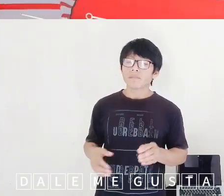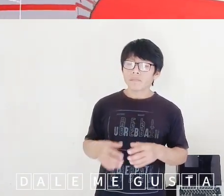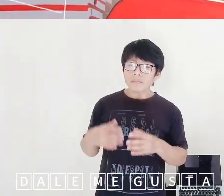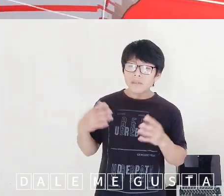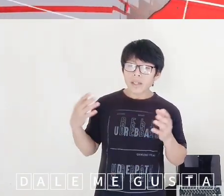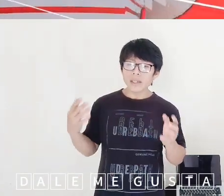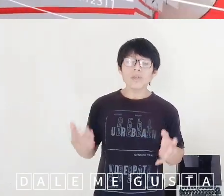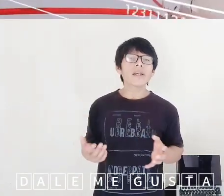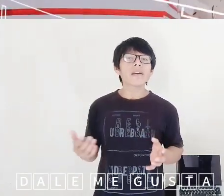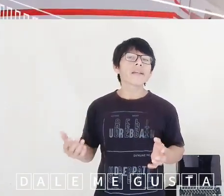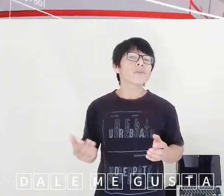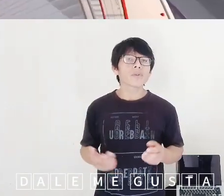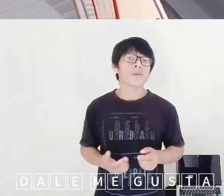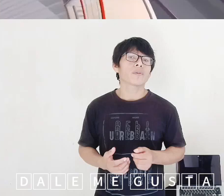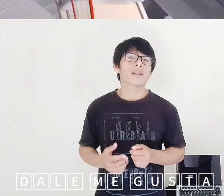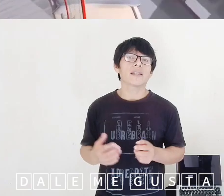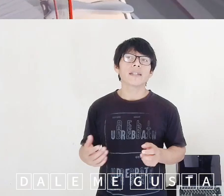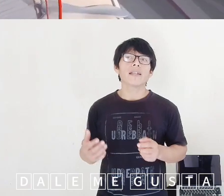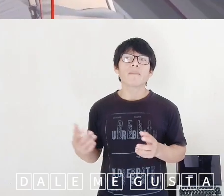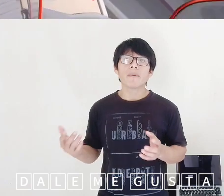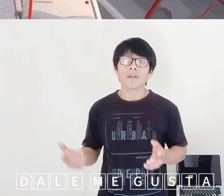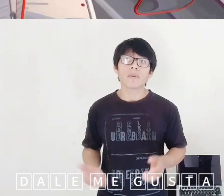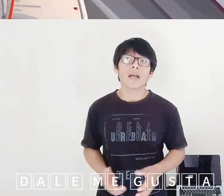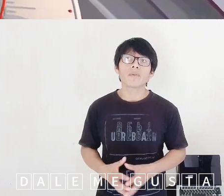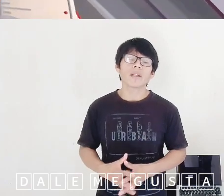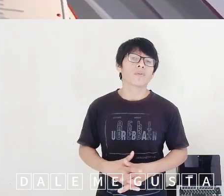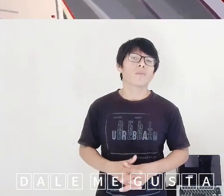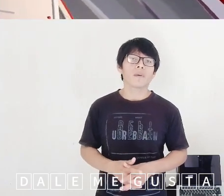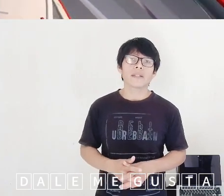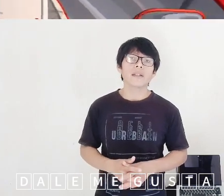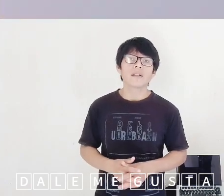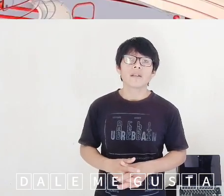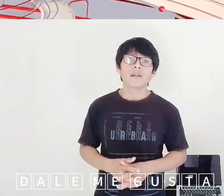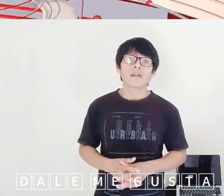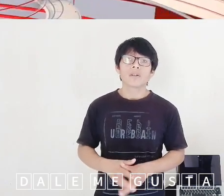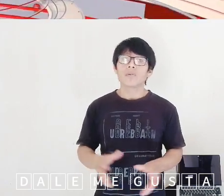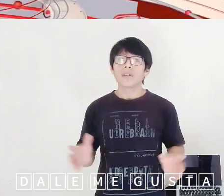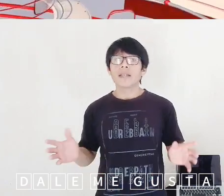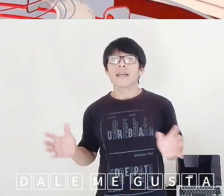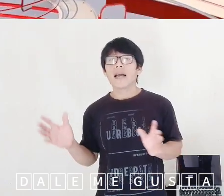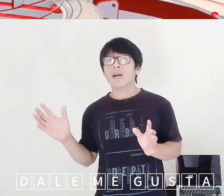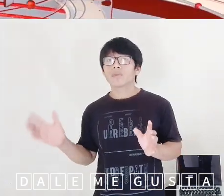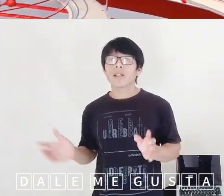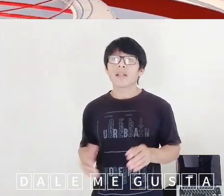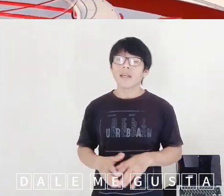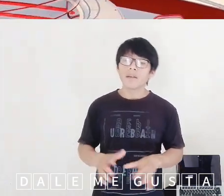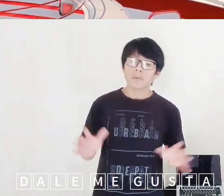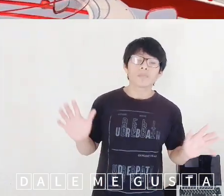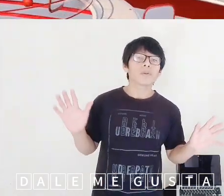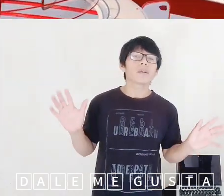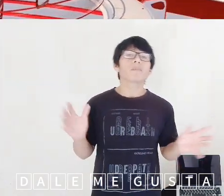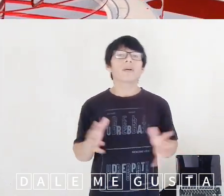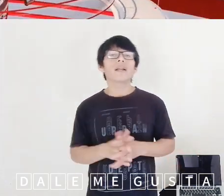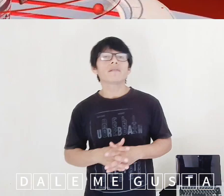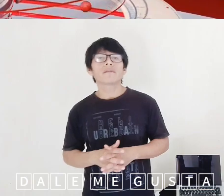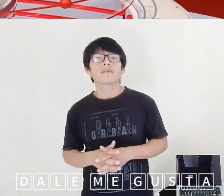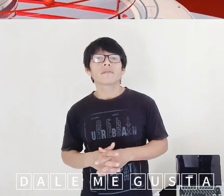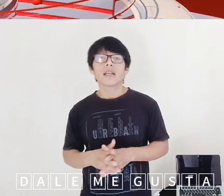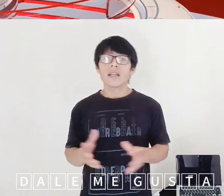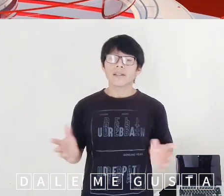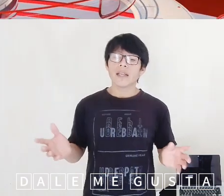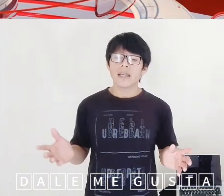Luna, y si no quiere abrir los ojos de decir, ya me abandonaron, eso no puede ser. Si no quiere acusar a nadie, pues muy bien por